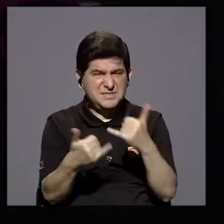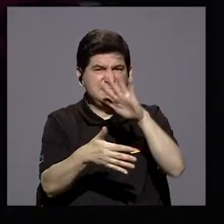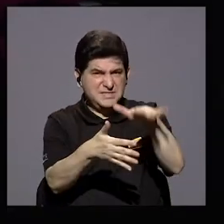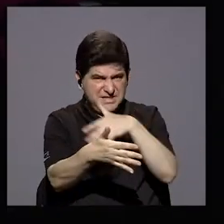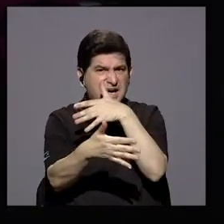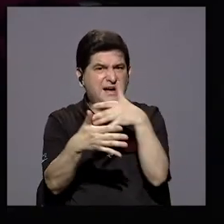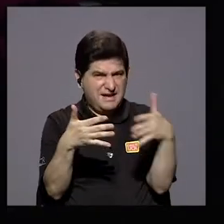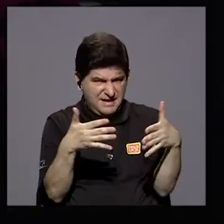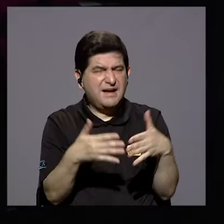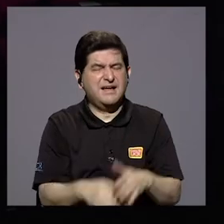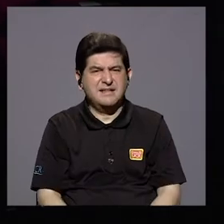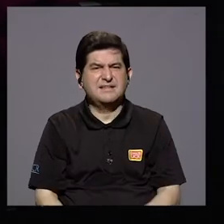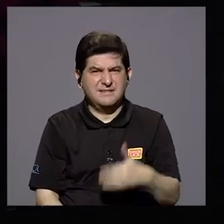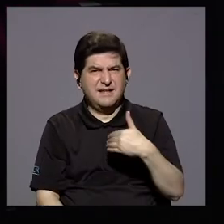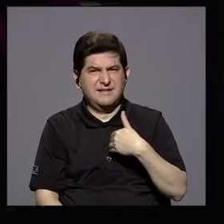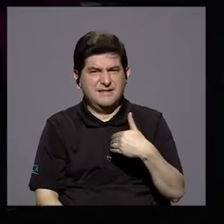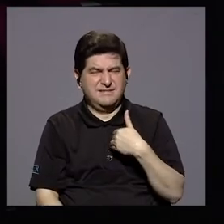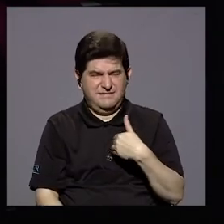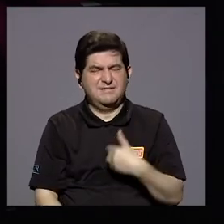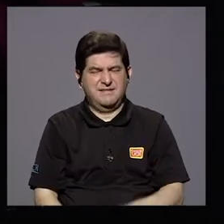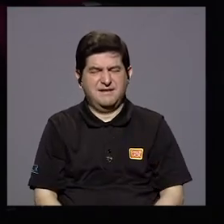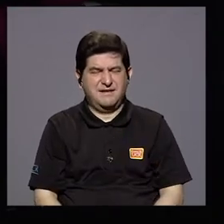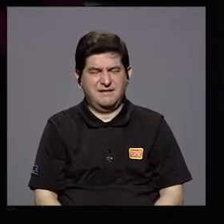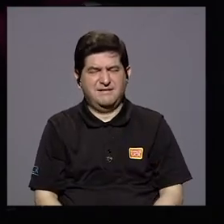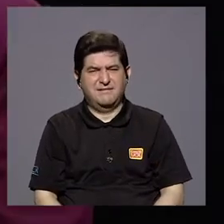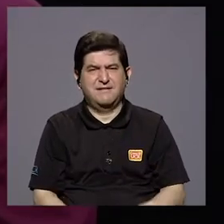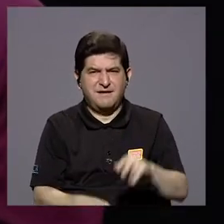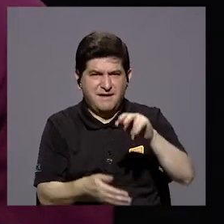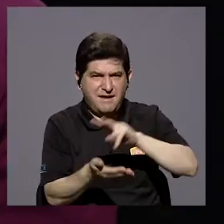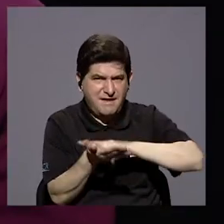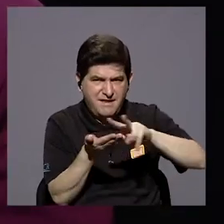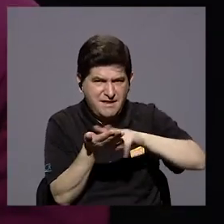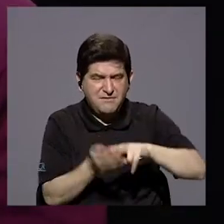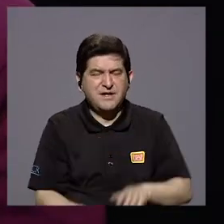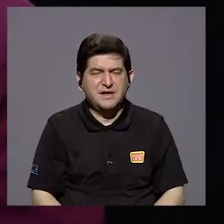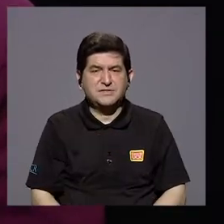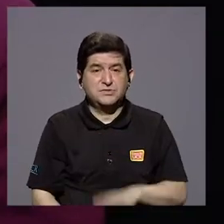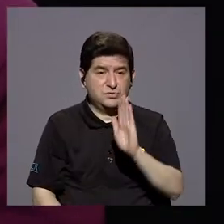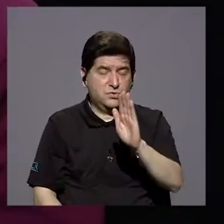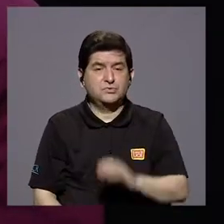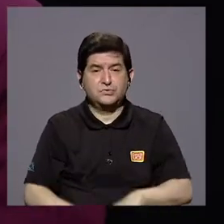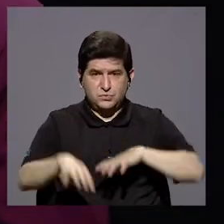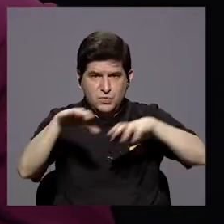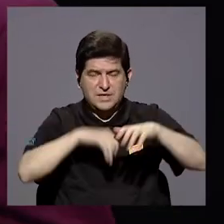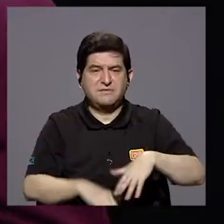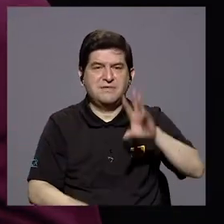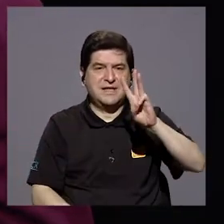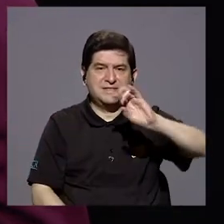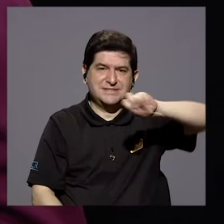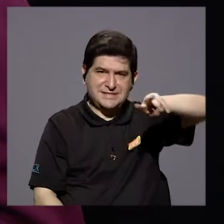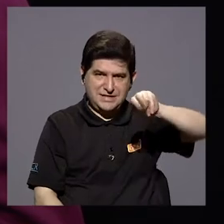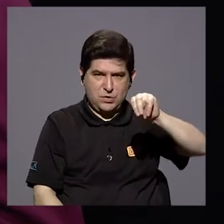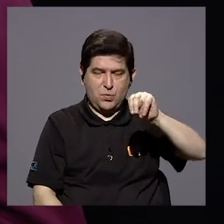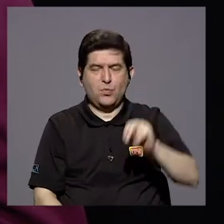viene usted sabe que Liberación tiene la convención el 6 de junio. Lo sé. Y entonces en este momento vamos